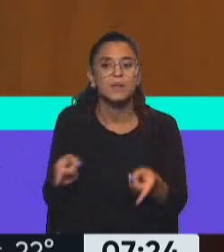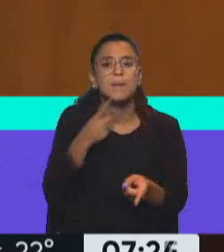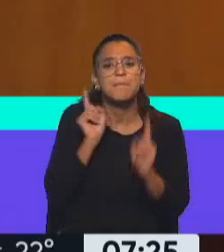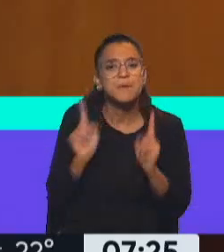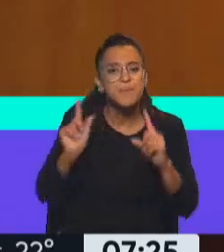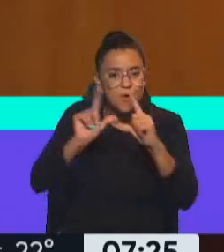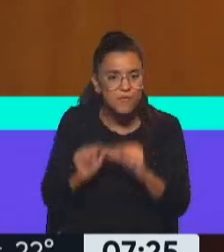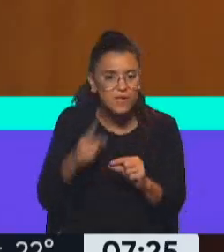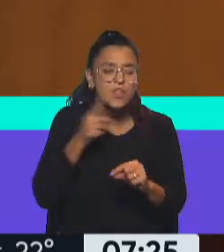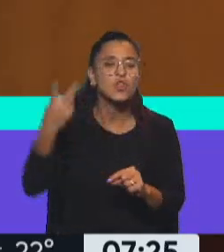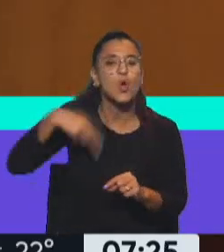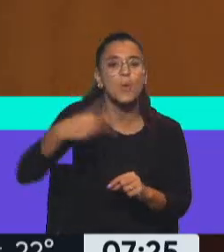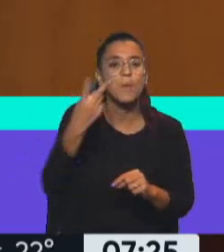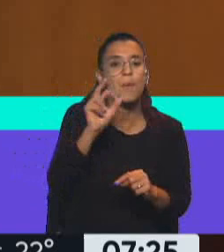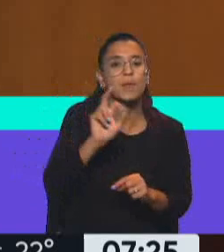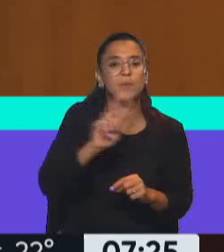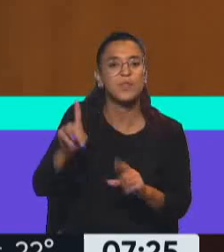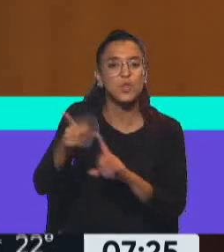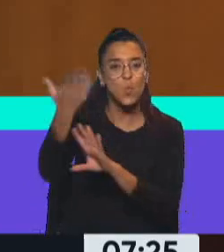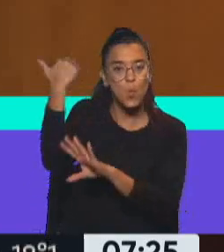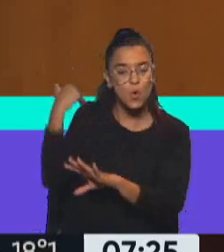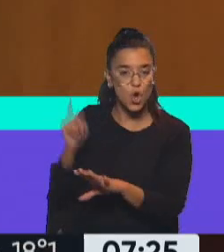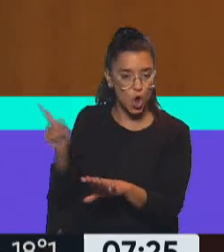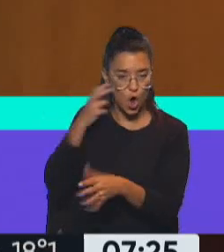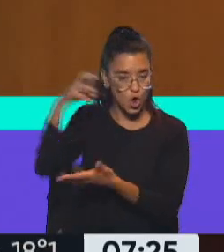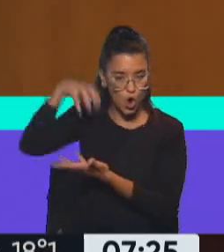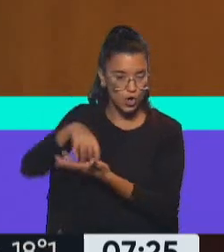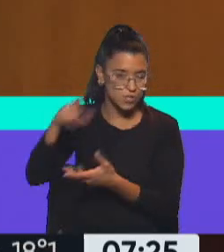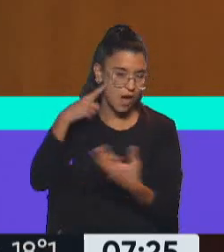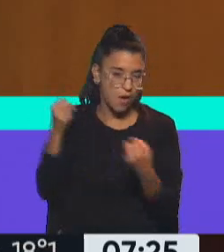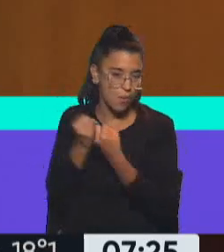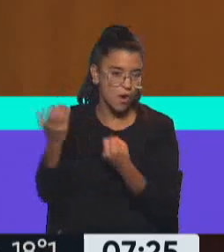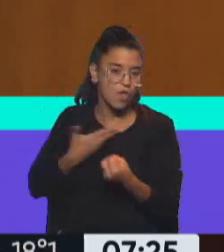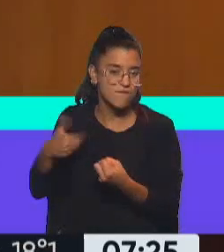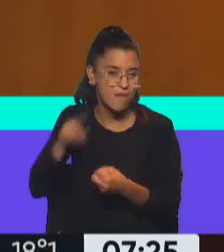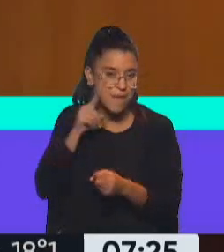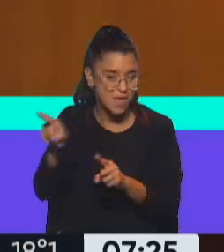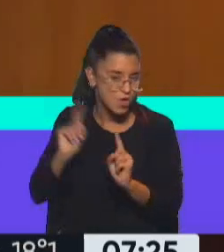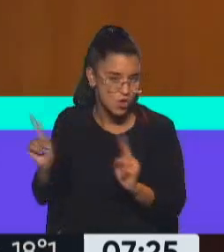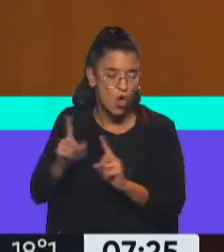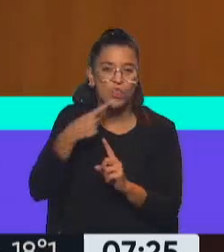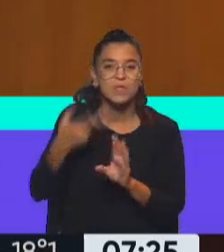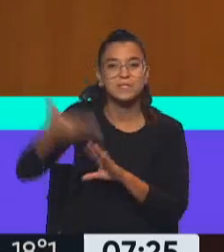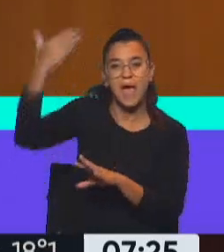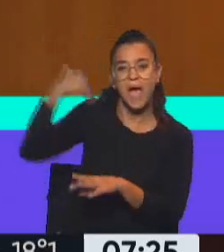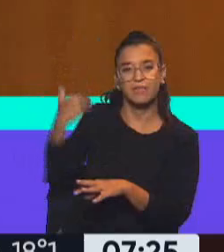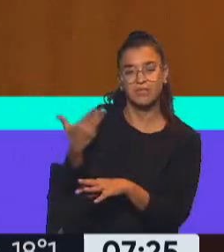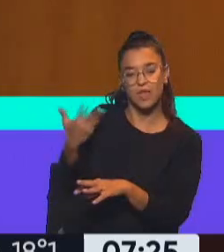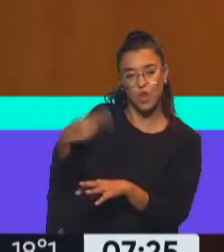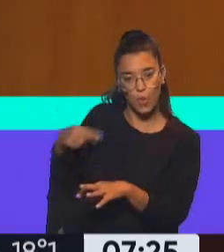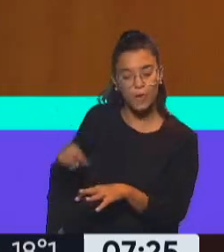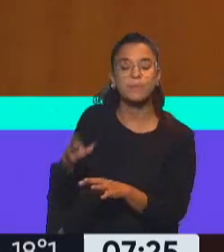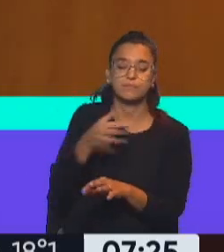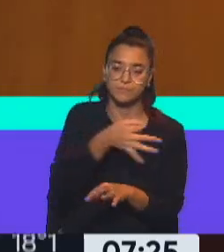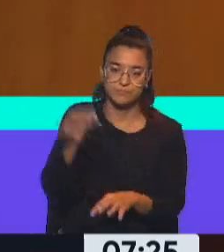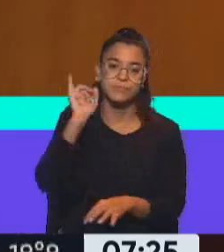en particular, no a noviembre del 2021, no a lo que sucedió en el Congreso con el acuerdo o el proyecto, lo que fue el análisis del proyecto de entendimiento con el